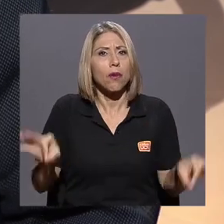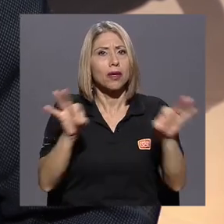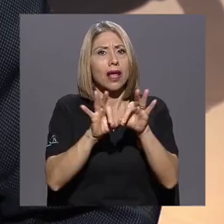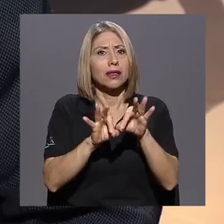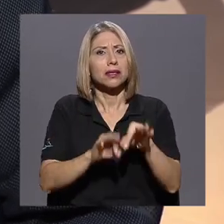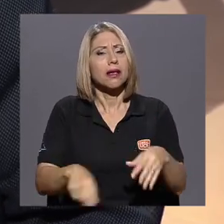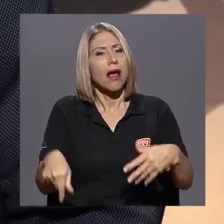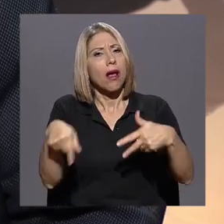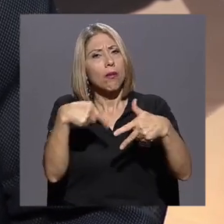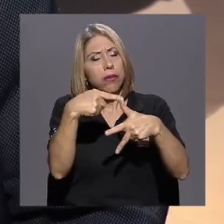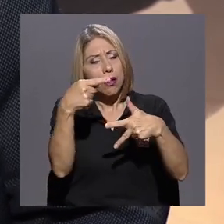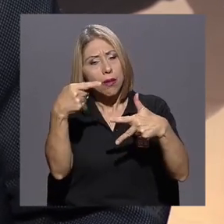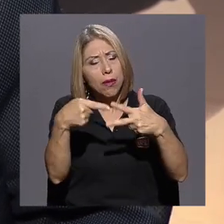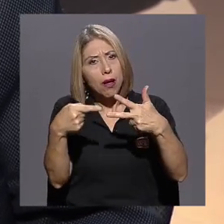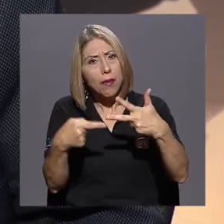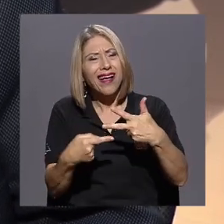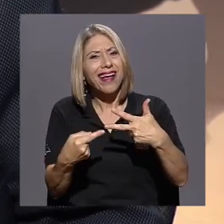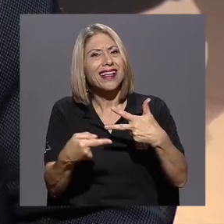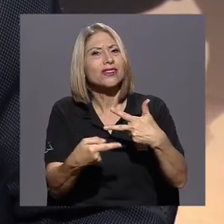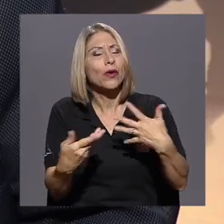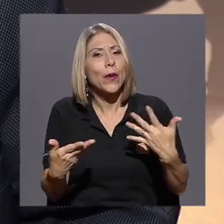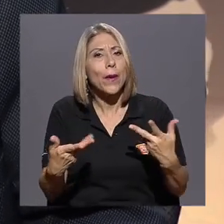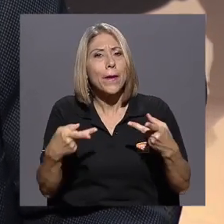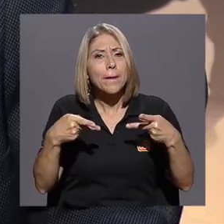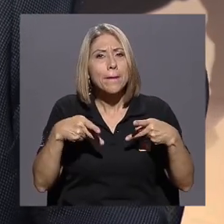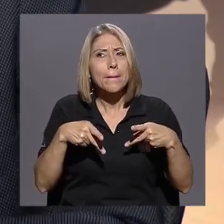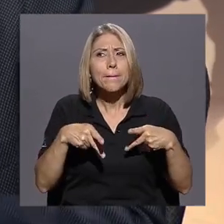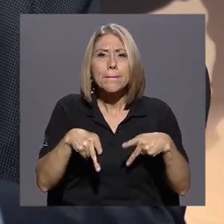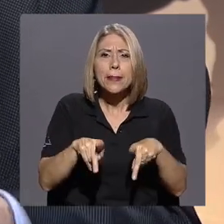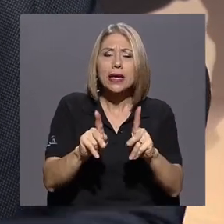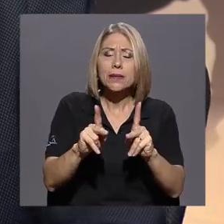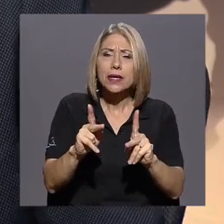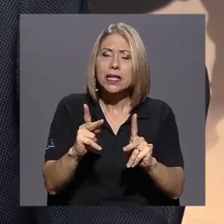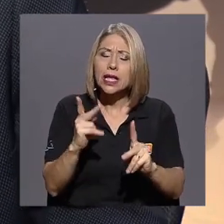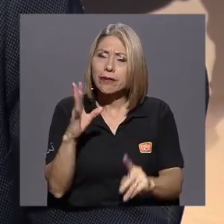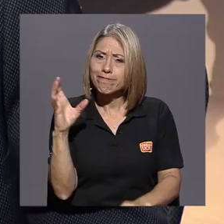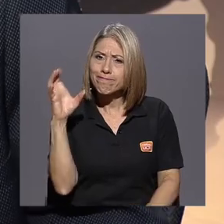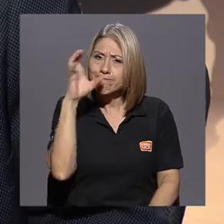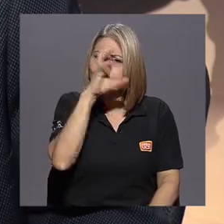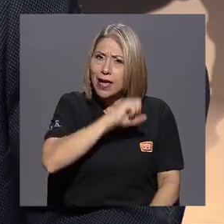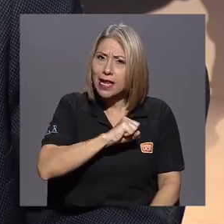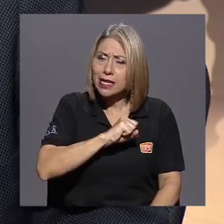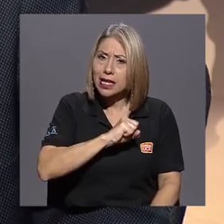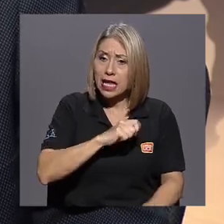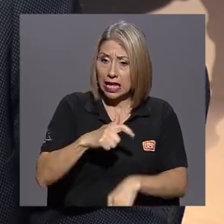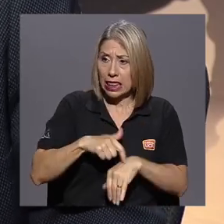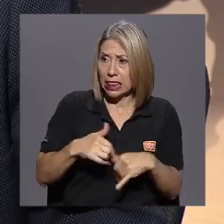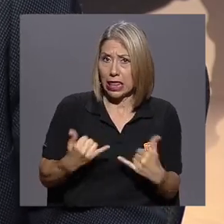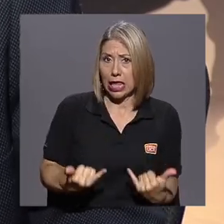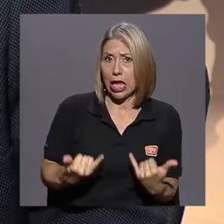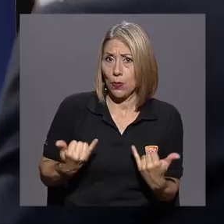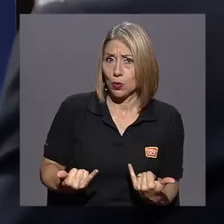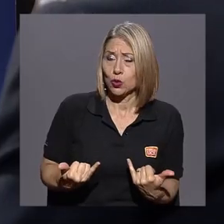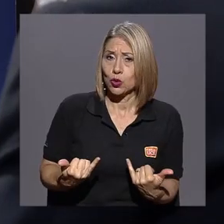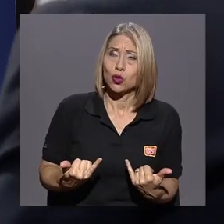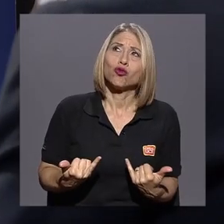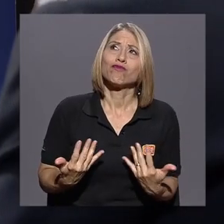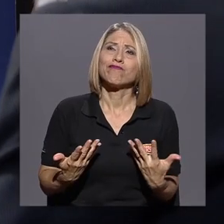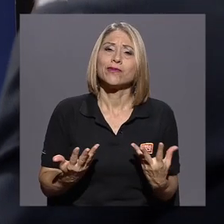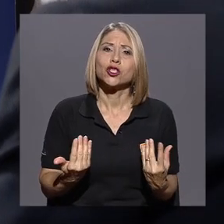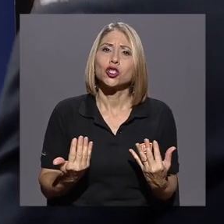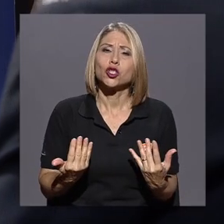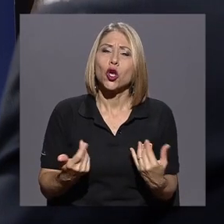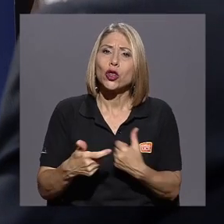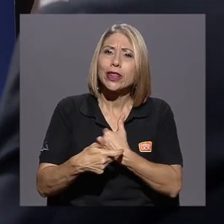sin duda alguna, permite ver que los tiempos que corren son tiempos, desde ese punto